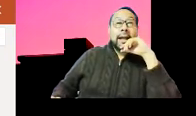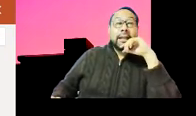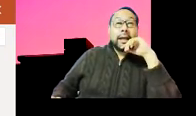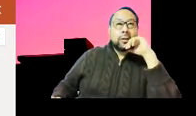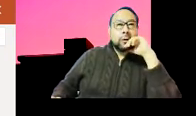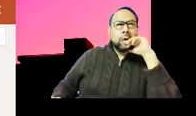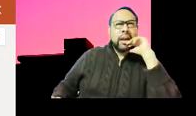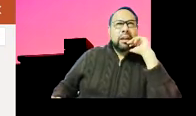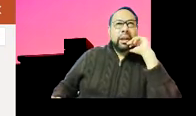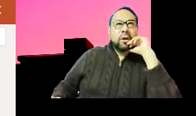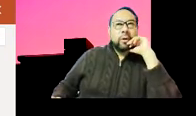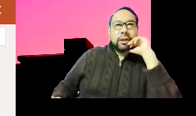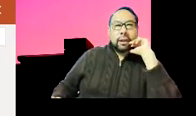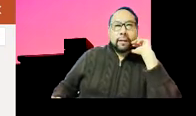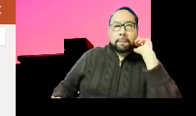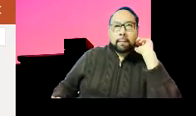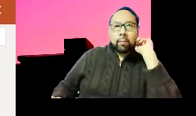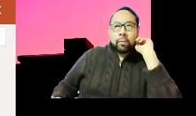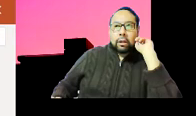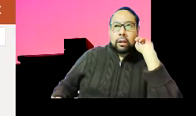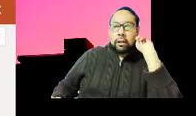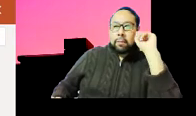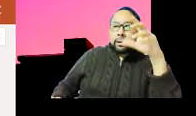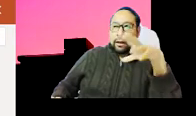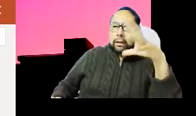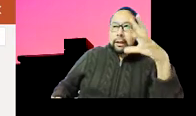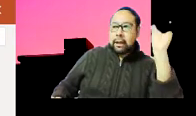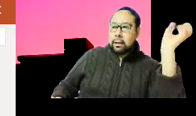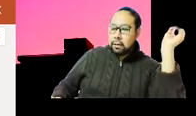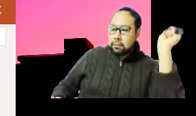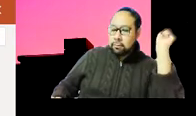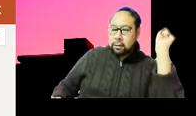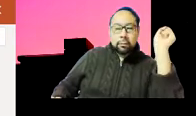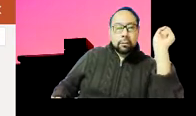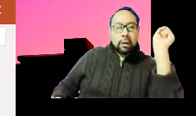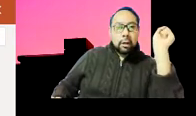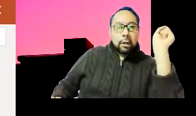estaba un candidato, creo que era del Verde Ecologista. Y de repente le dice a la gente,